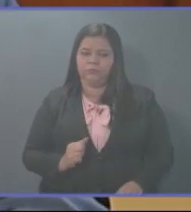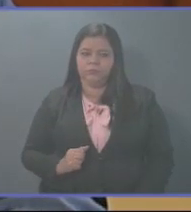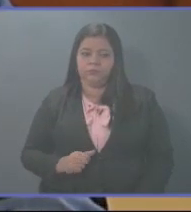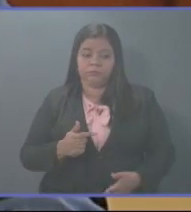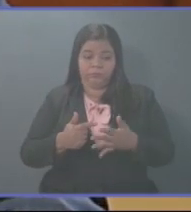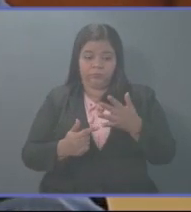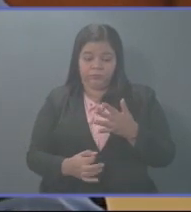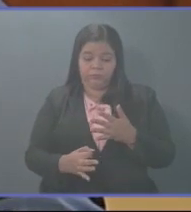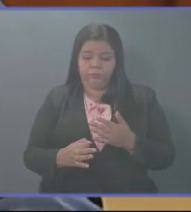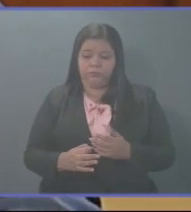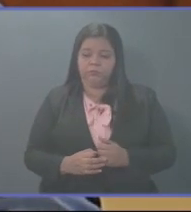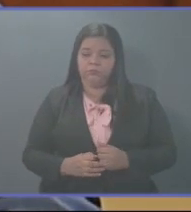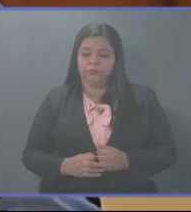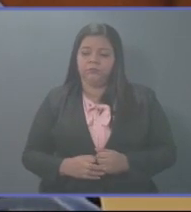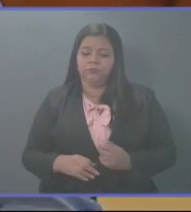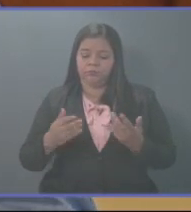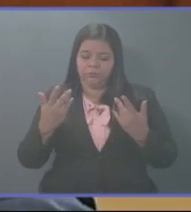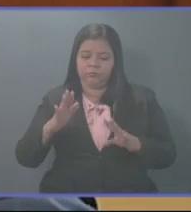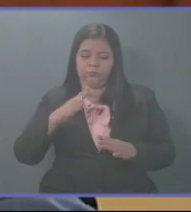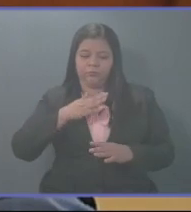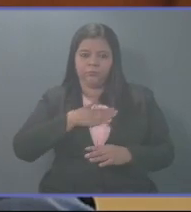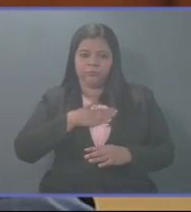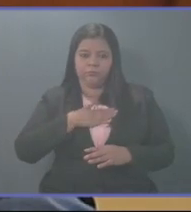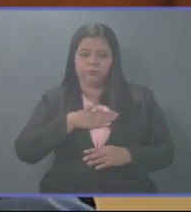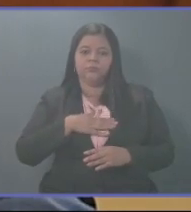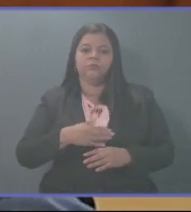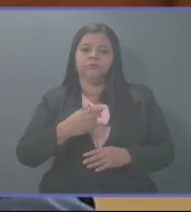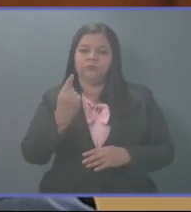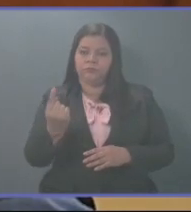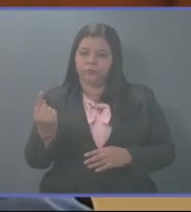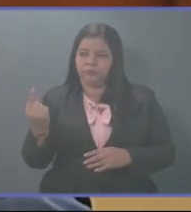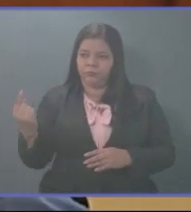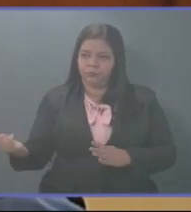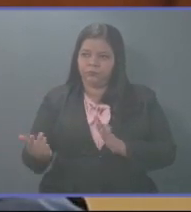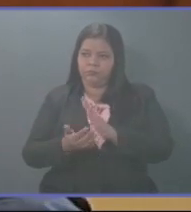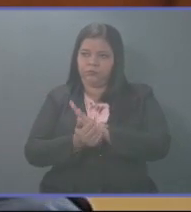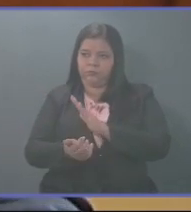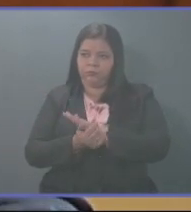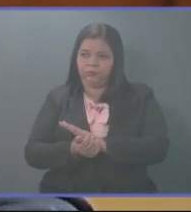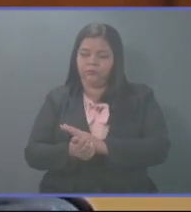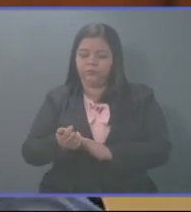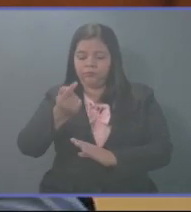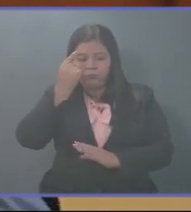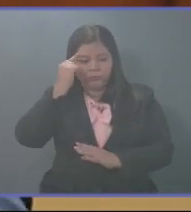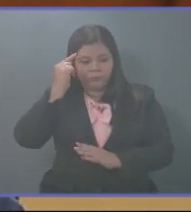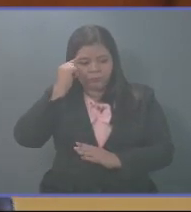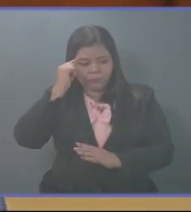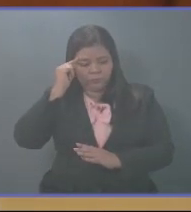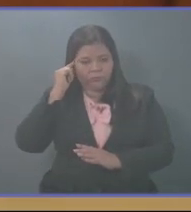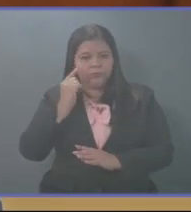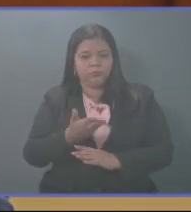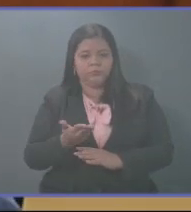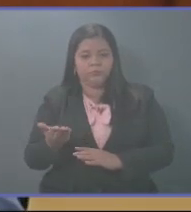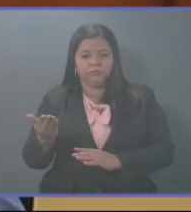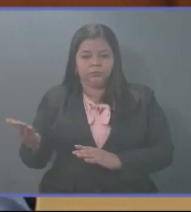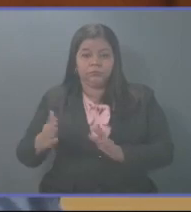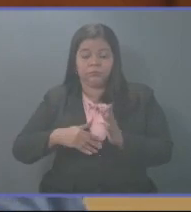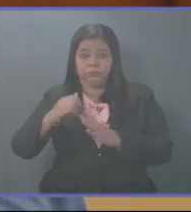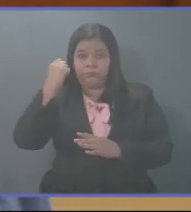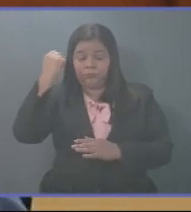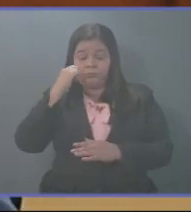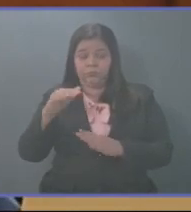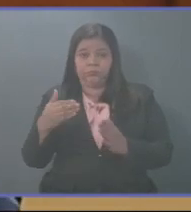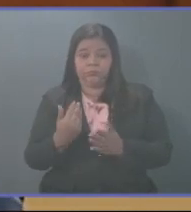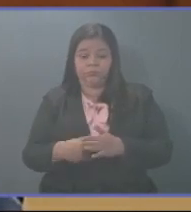ley contempla lo que los expertos en desplazamientos humanos consideran elementos esenciales en